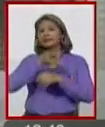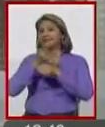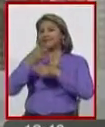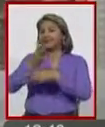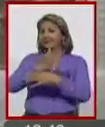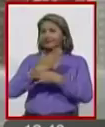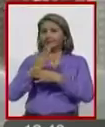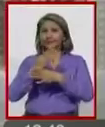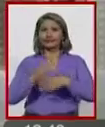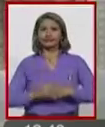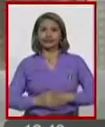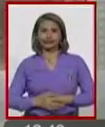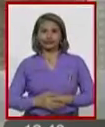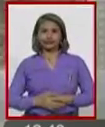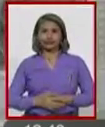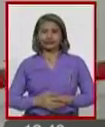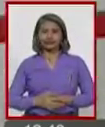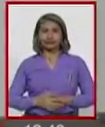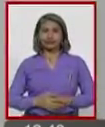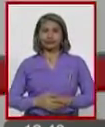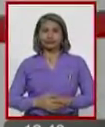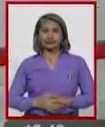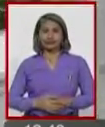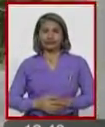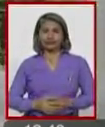consumían bebidas alcohólicas.